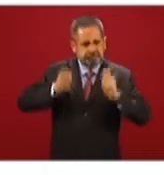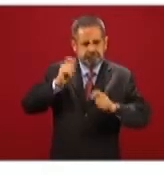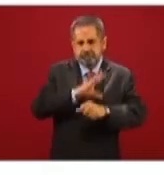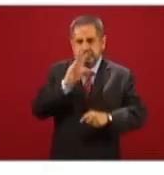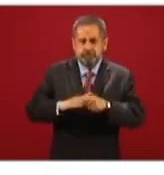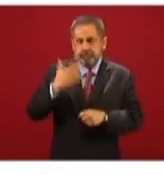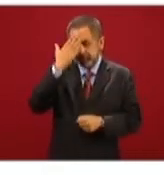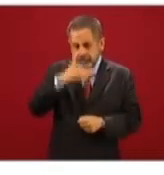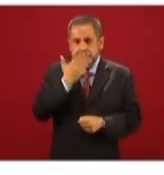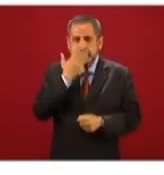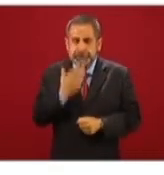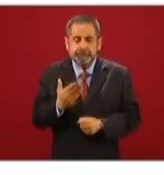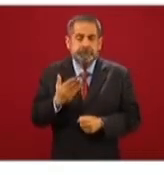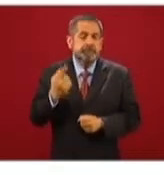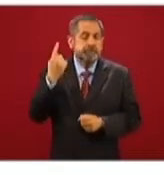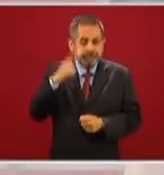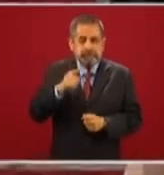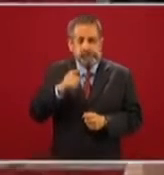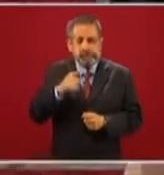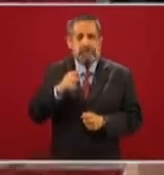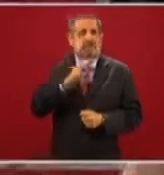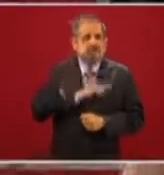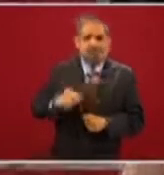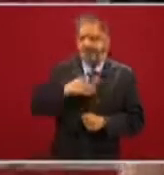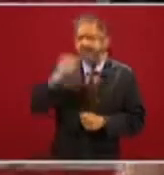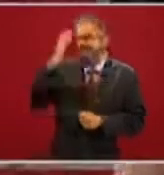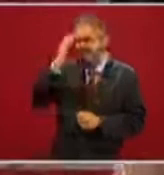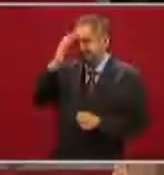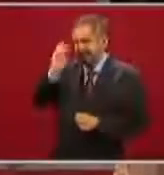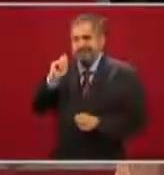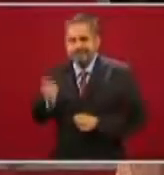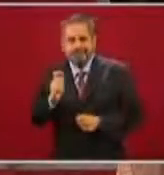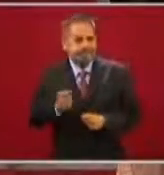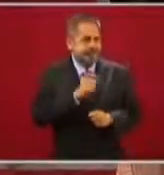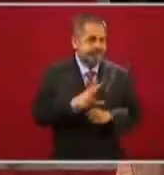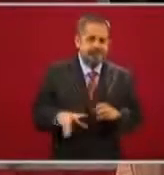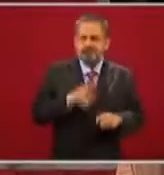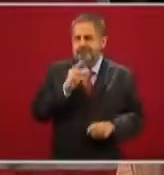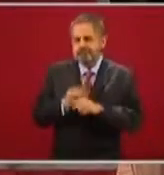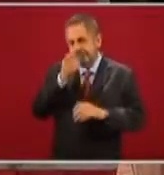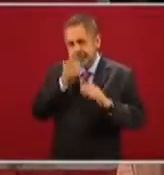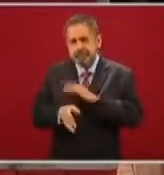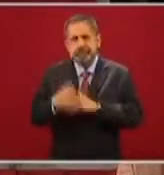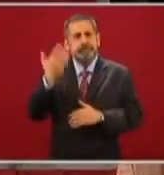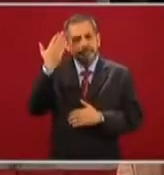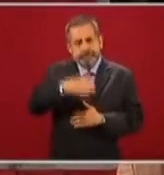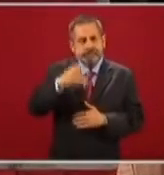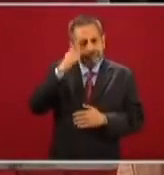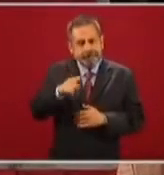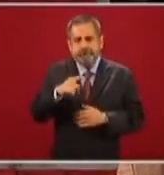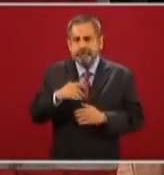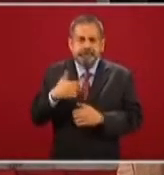el propósito de contar con la capacidad técnica, profesional y los conocimientos que se requieren para llevar a